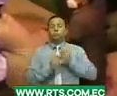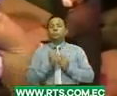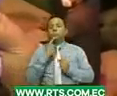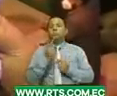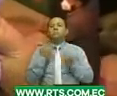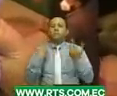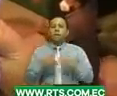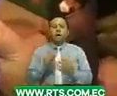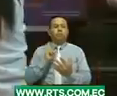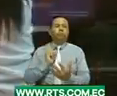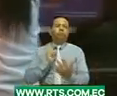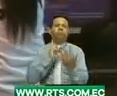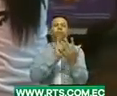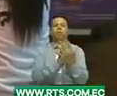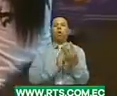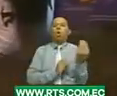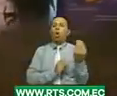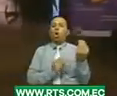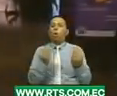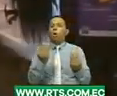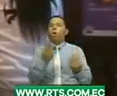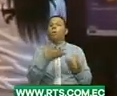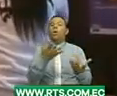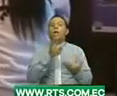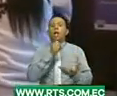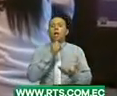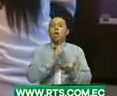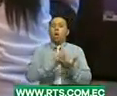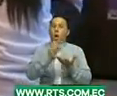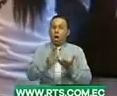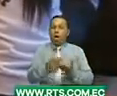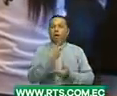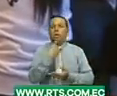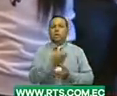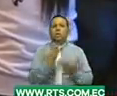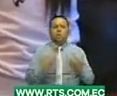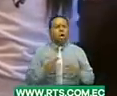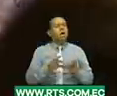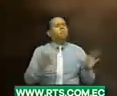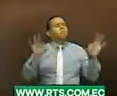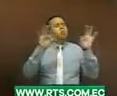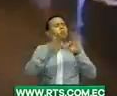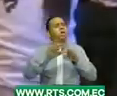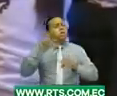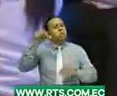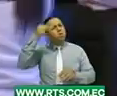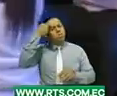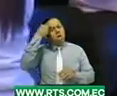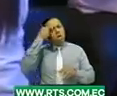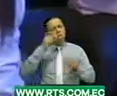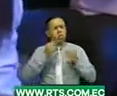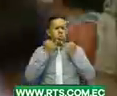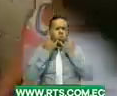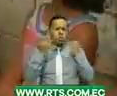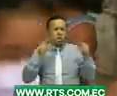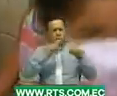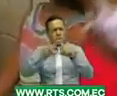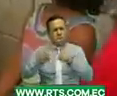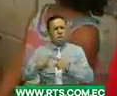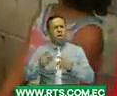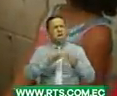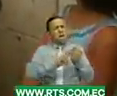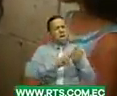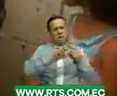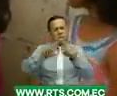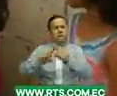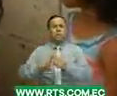encuentro académico con jóvenes en Loja, donde habló de contar con un Estado plurinacional e intercultural. Guillermo Celi,